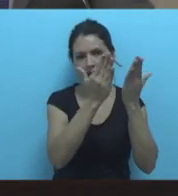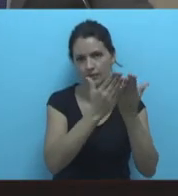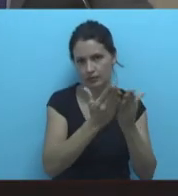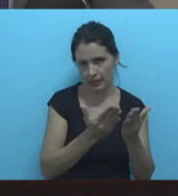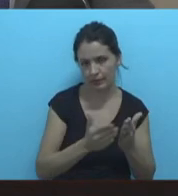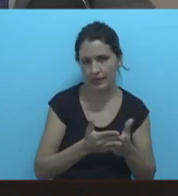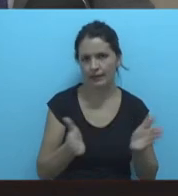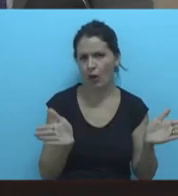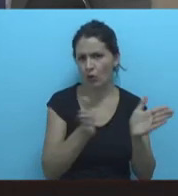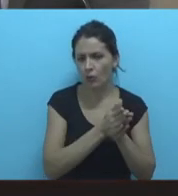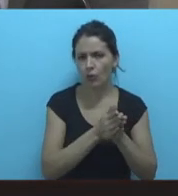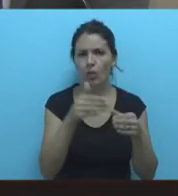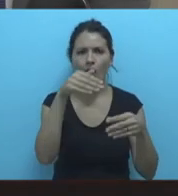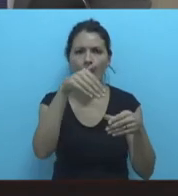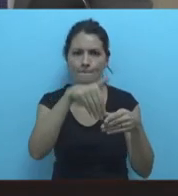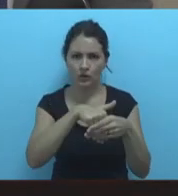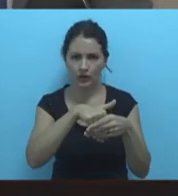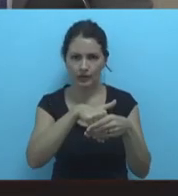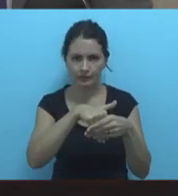expedientes que fueron mencionados.